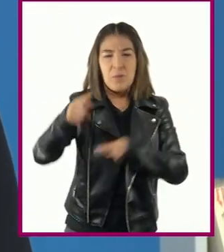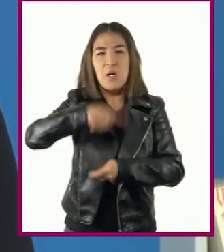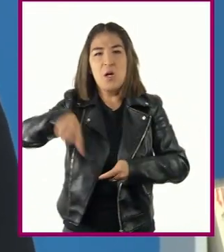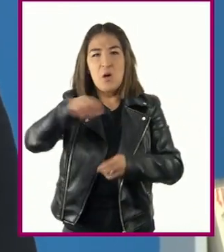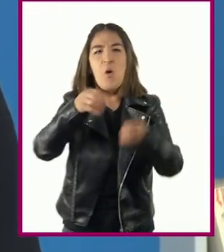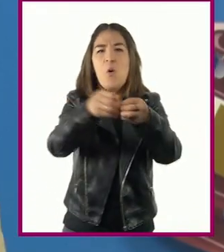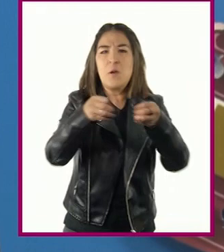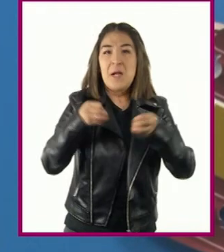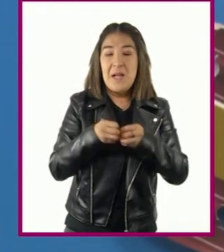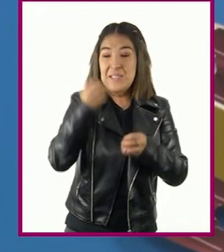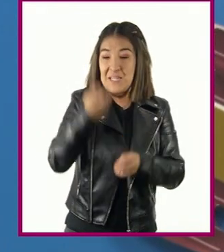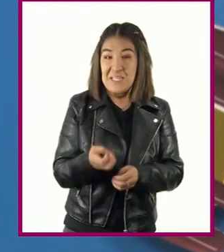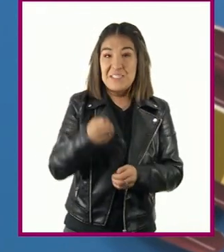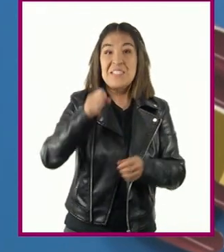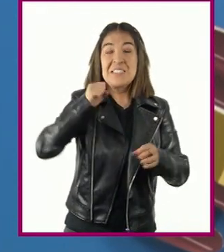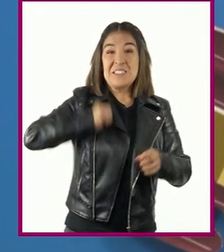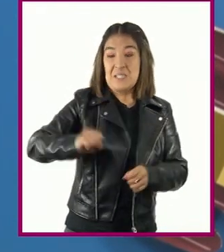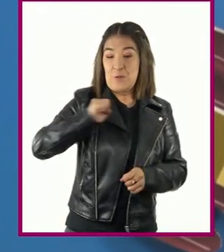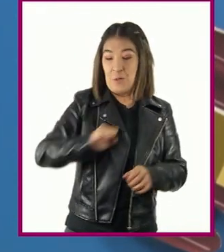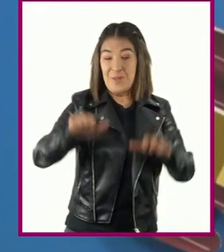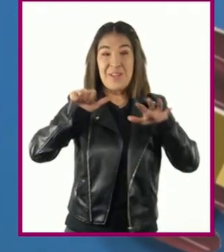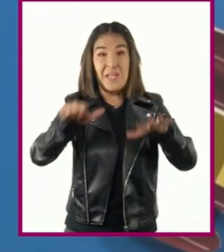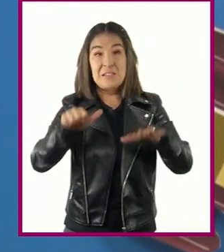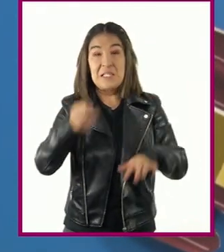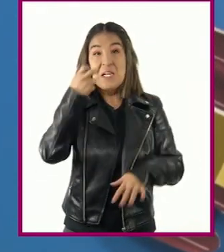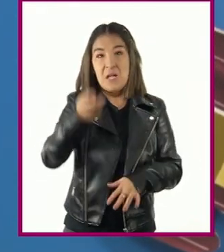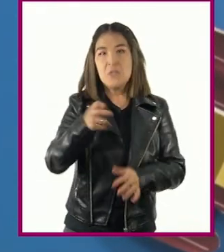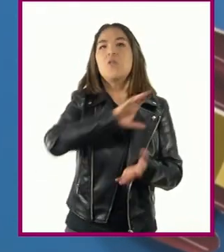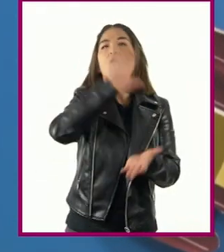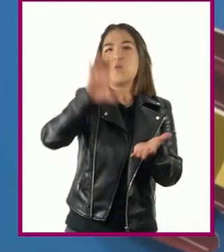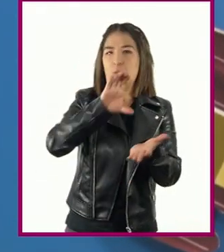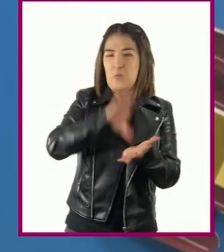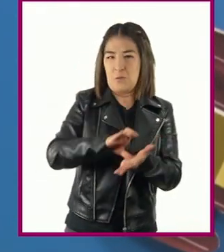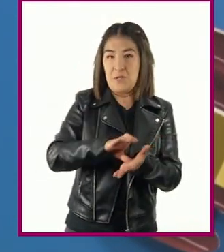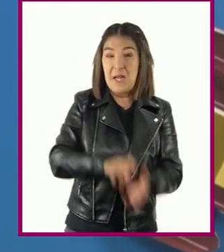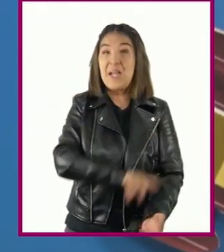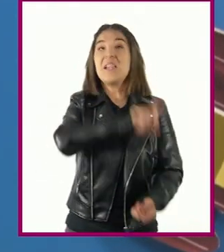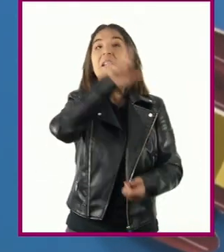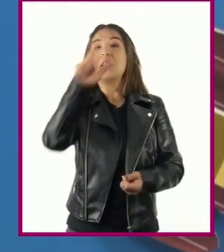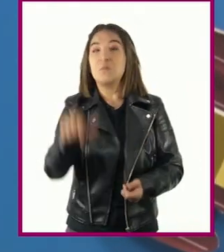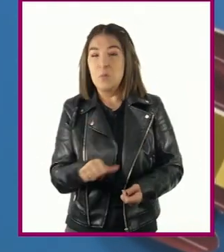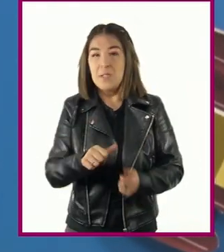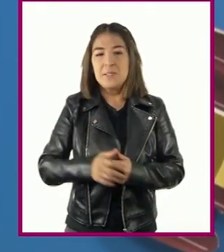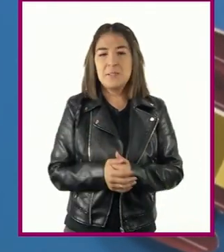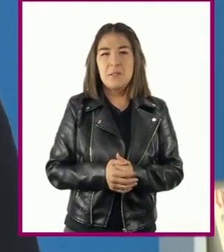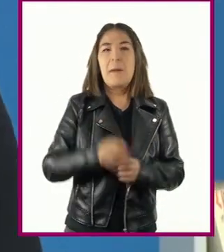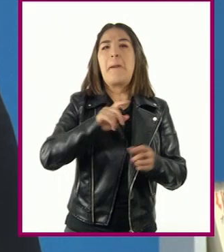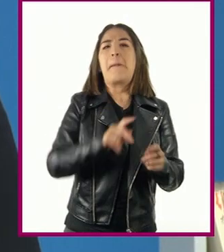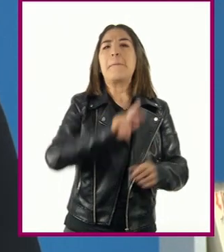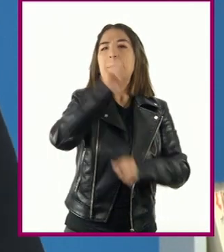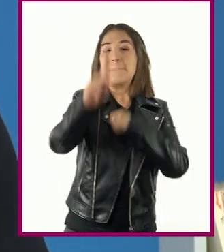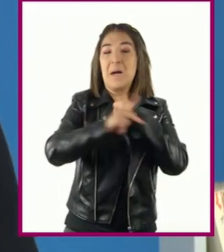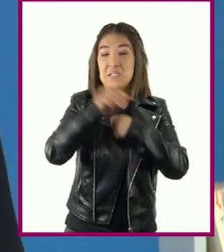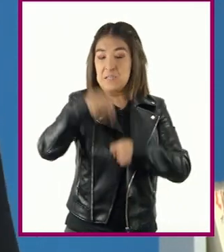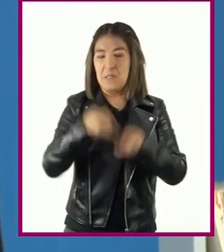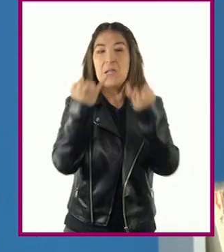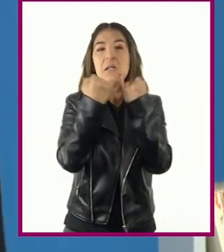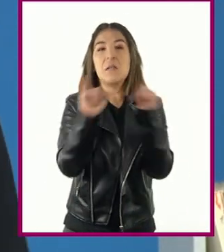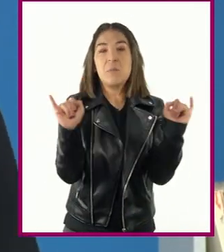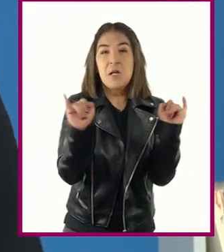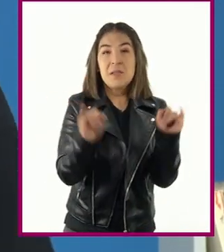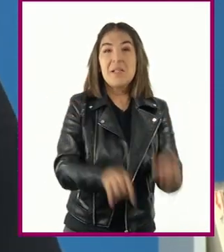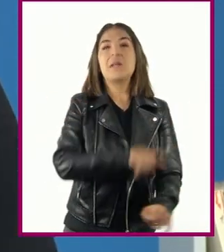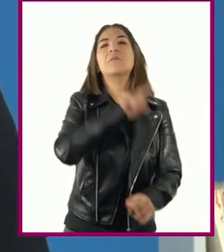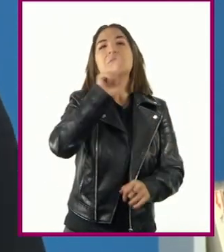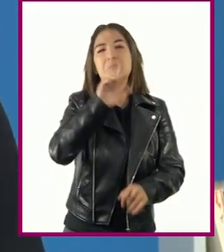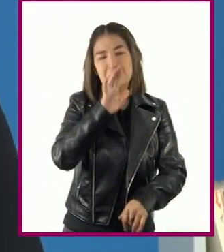siglos, el territorio de la Nueva España fue una colonia. Después, como un país independiente, hemos pasado